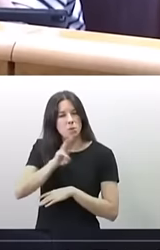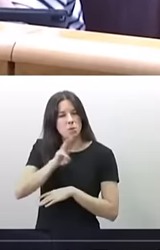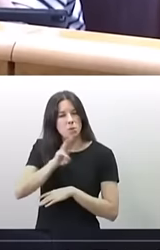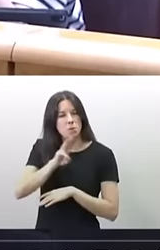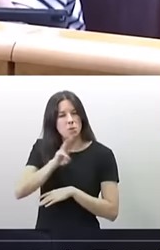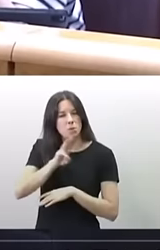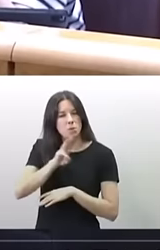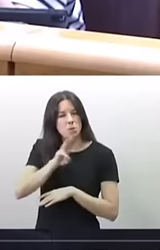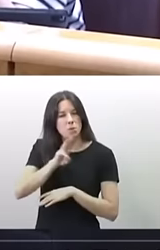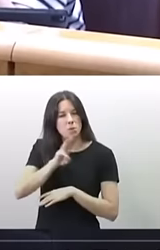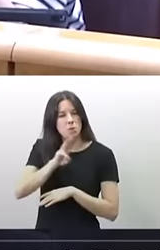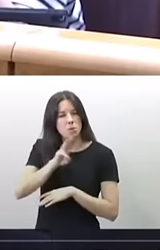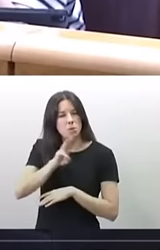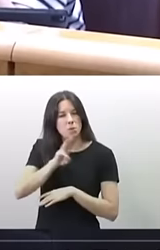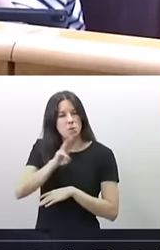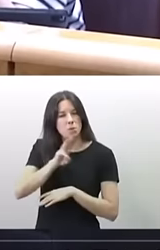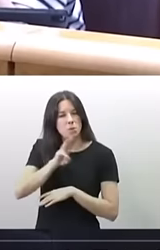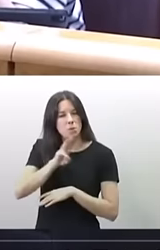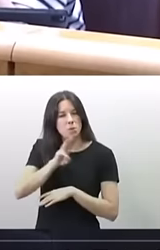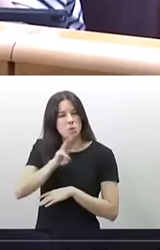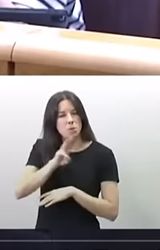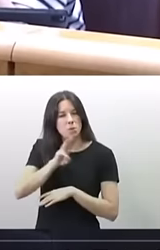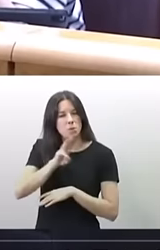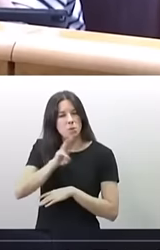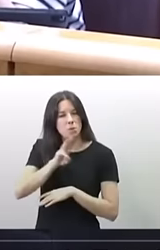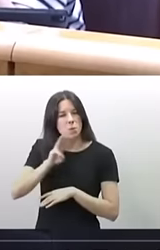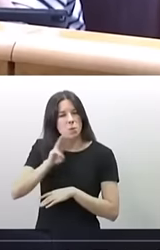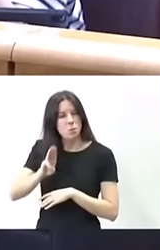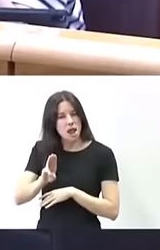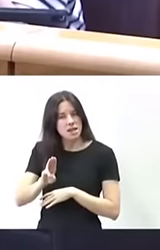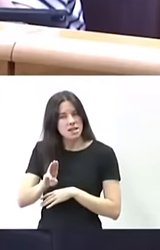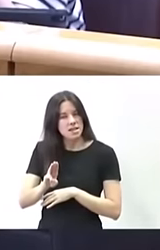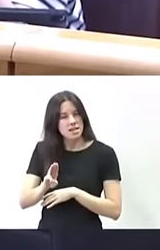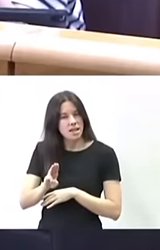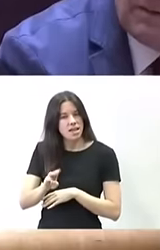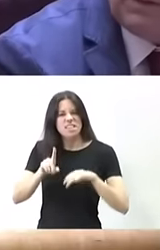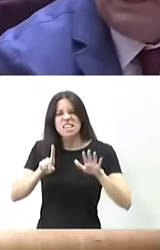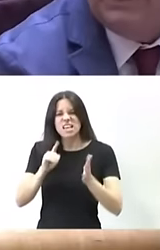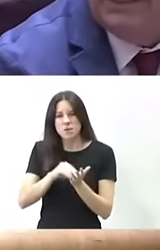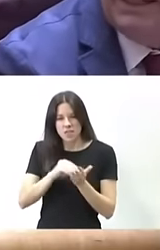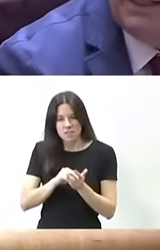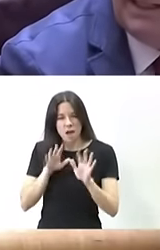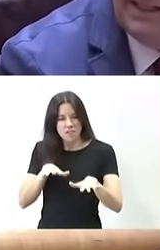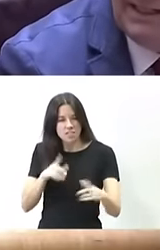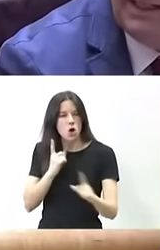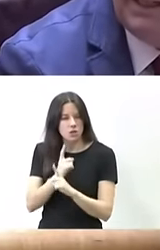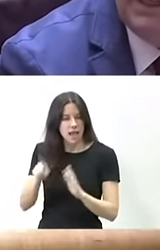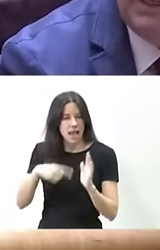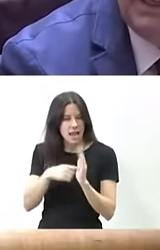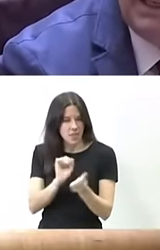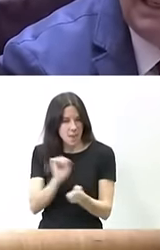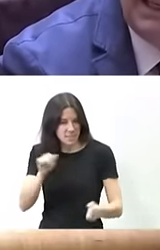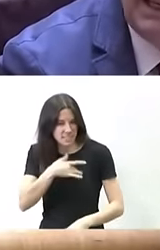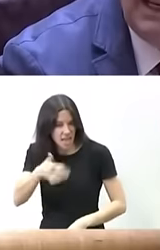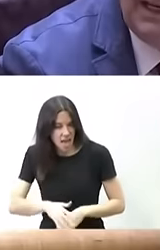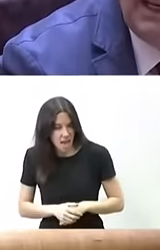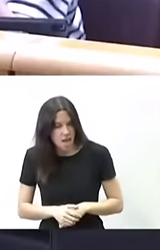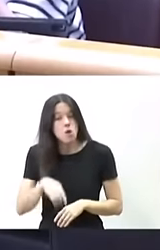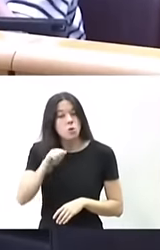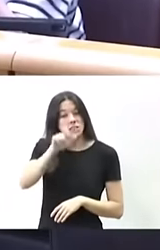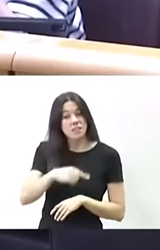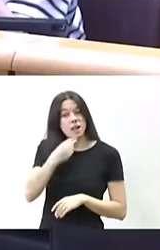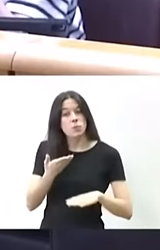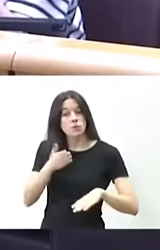las veces que va mirando hacia la derecha, cosa que antes no había hecho. ¿Es contra la ley de amnistía? ¿Es usted la portavoz del Partido Popular